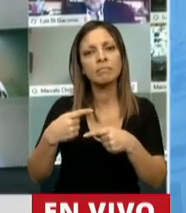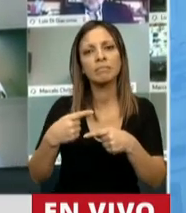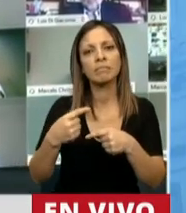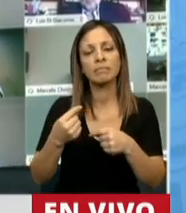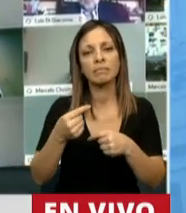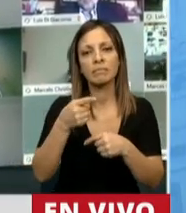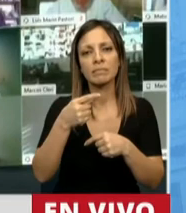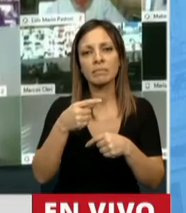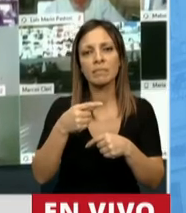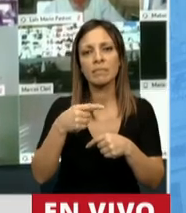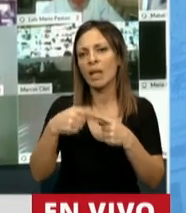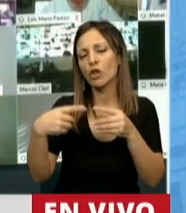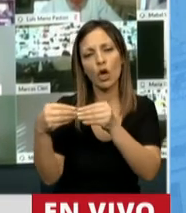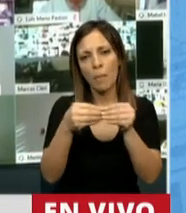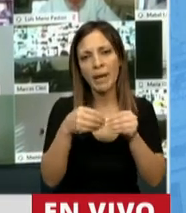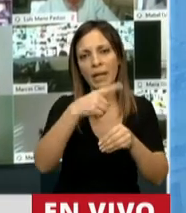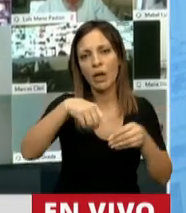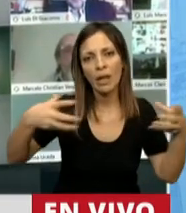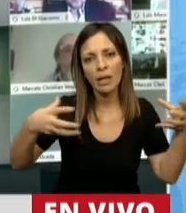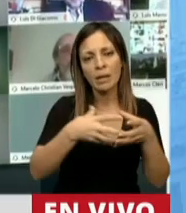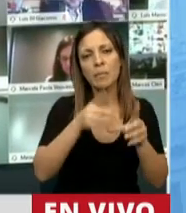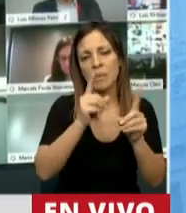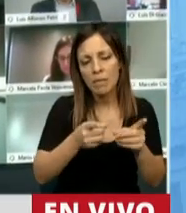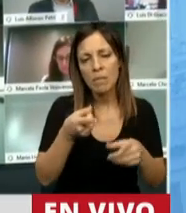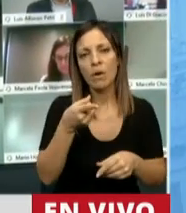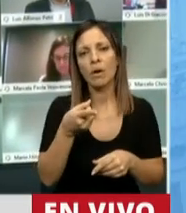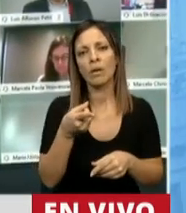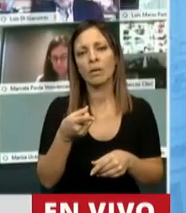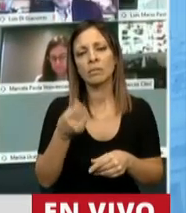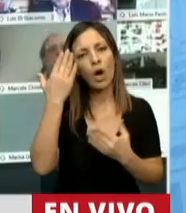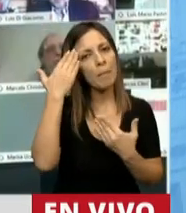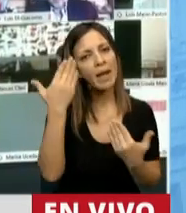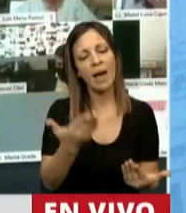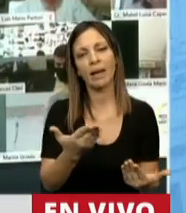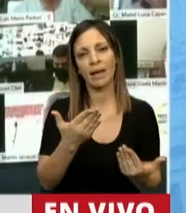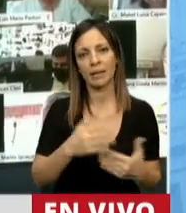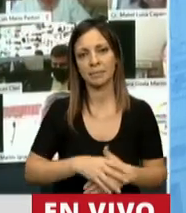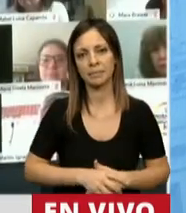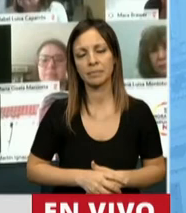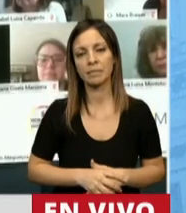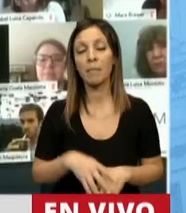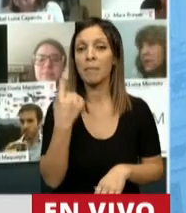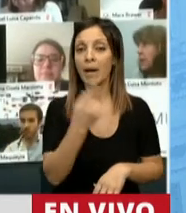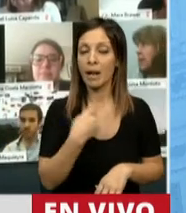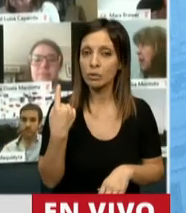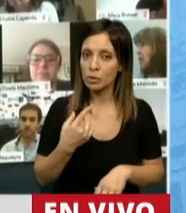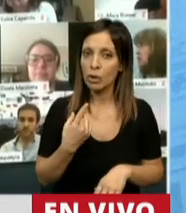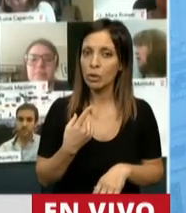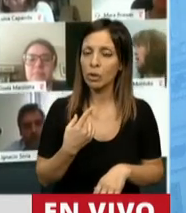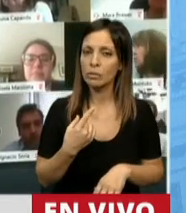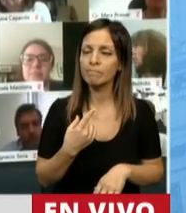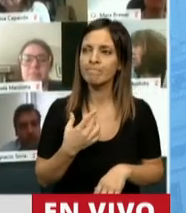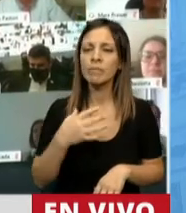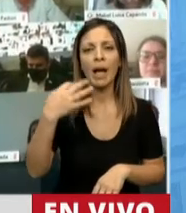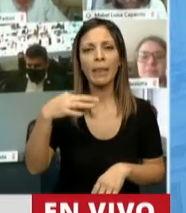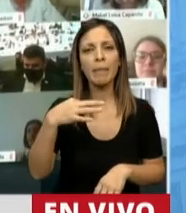Gabriel Longueville y a Gabriel Mullas. Este homenaje que para nosotros hay que tener un